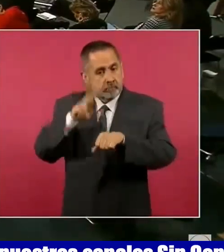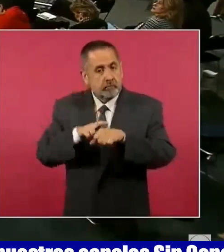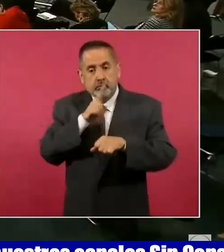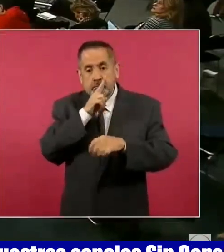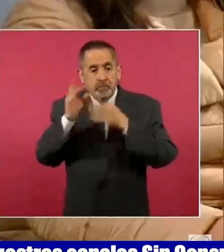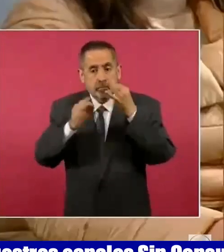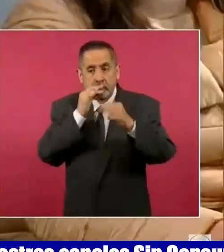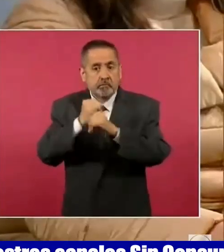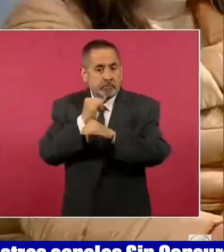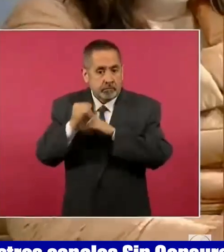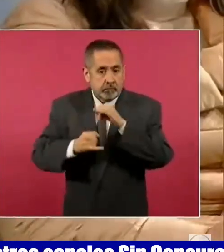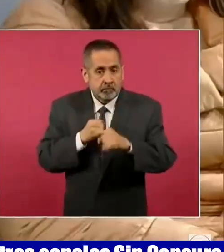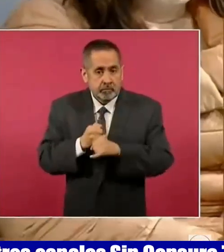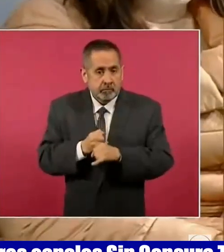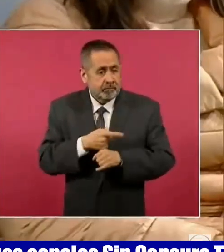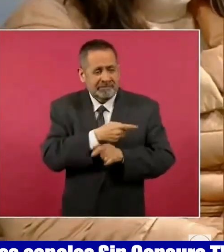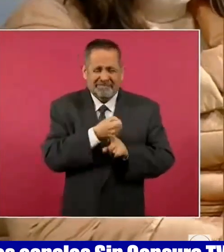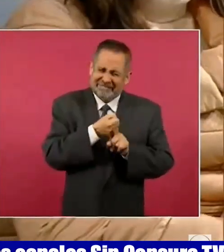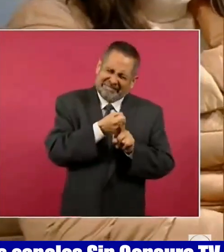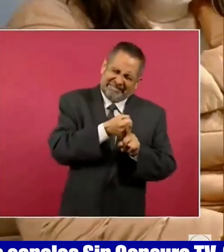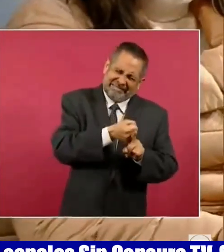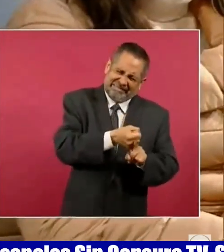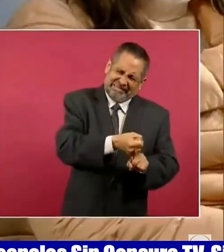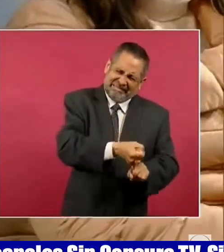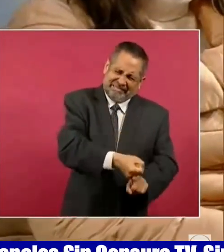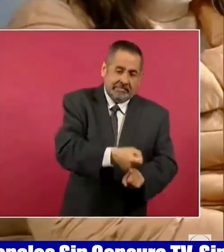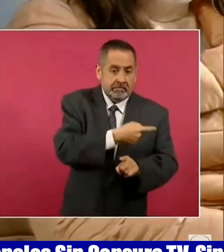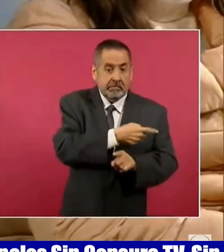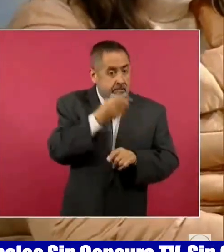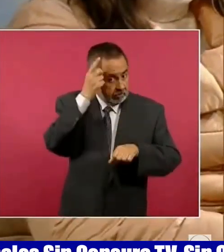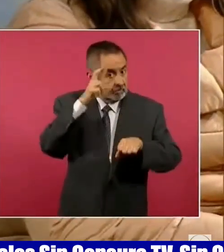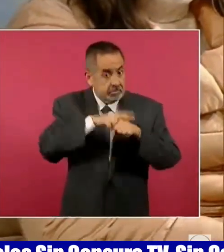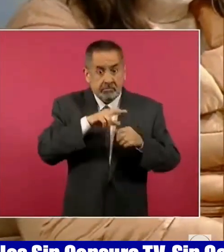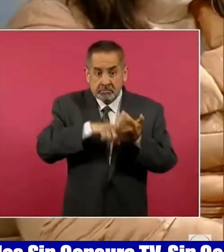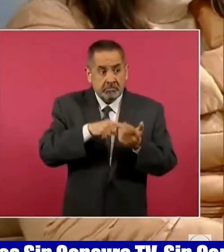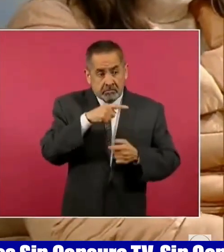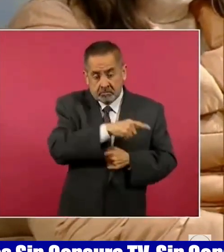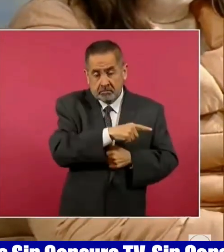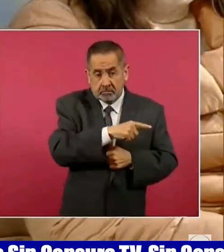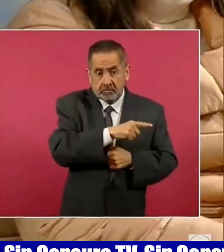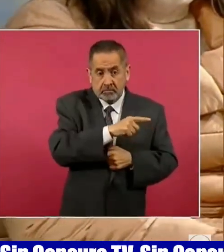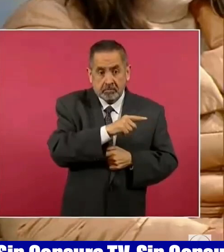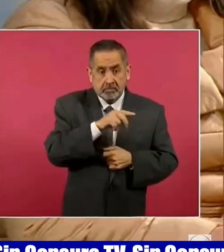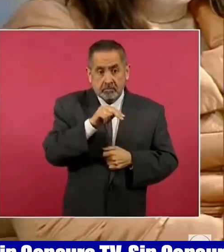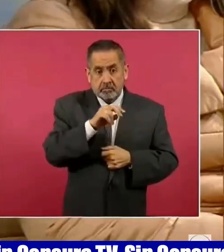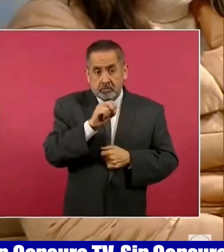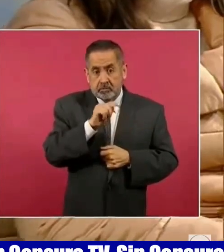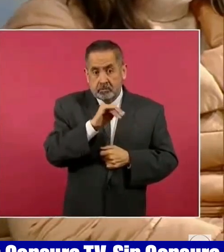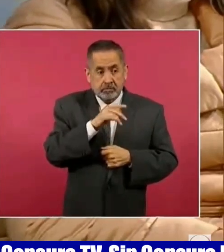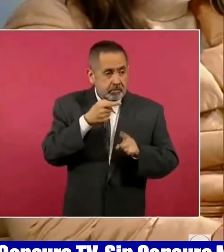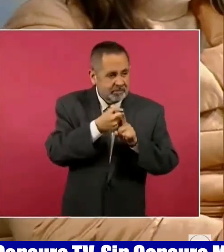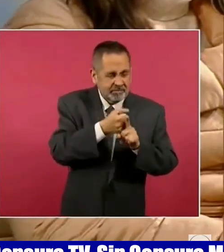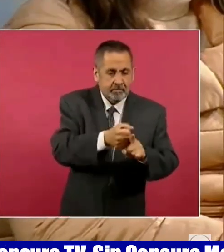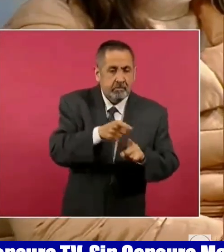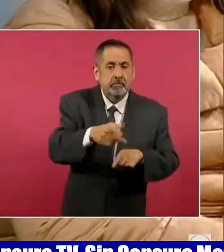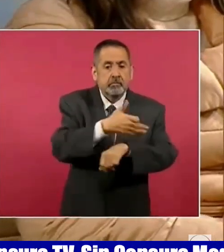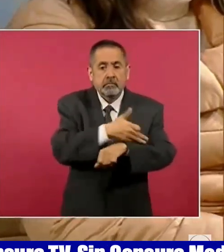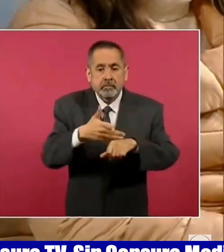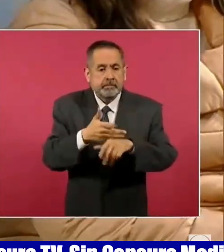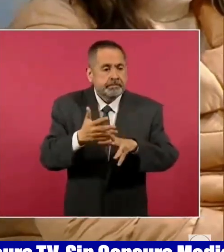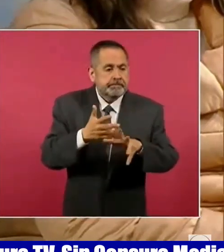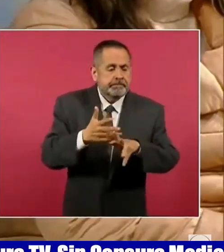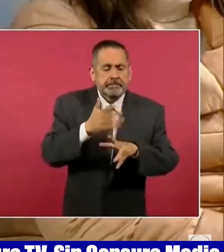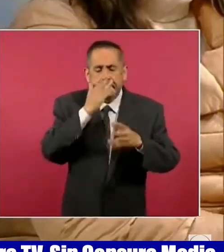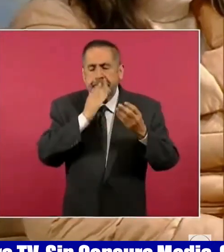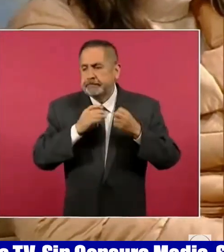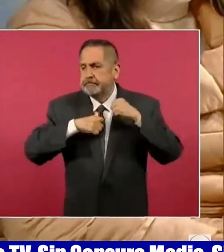continuación, le dio la palabra a Jesús Ramírez Cuevas, a su vocero, quien comenta que desde el principio se hicieron las denuncias por corrupción en